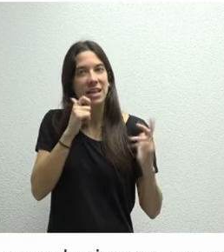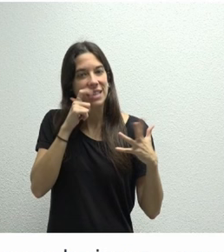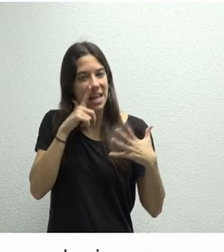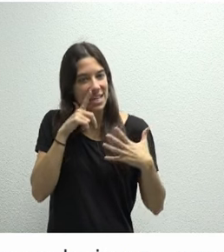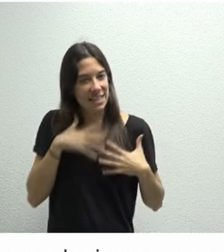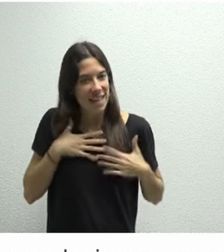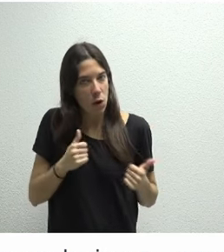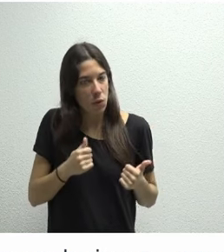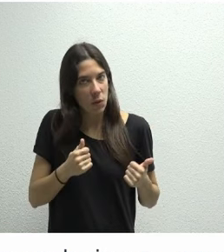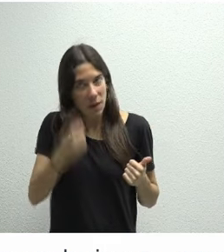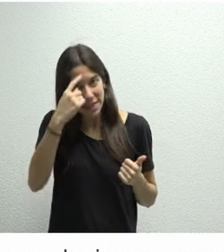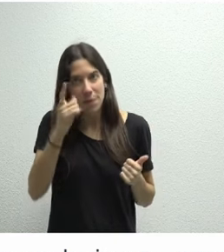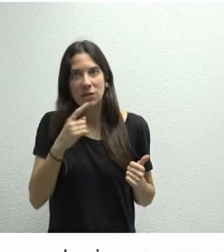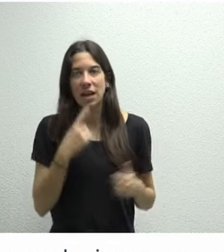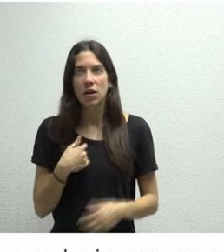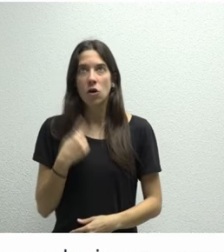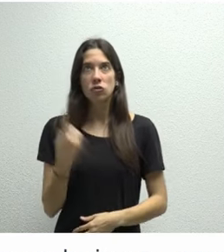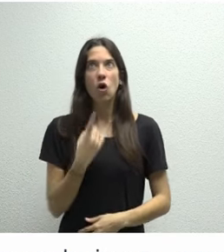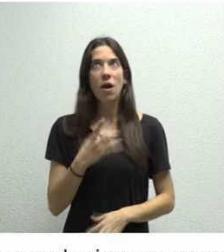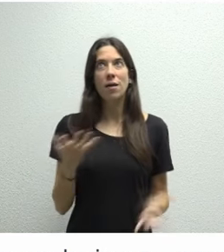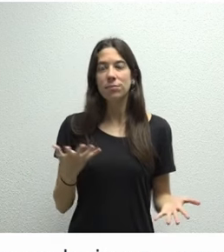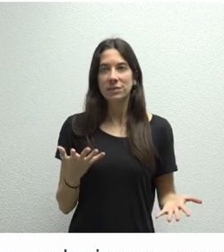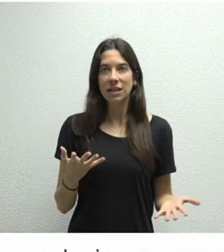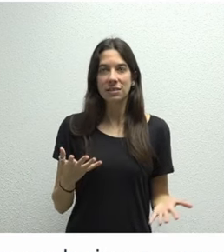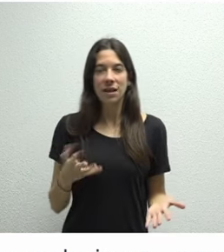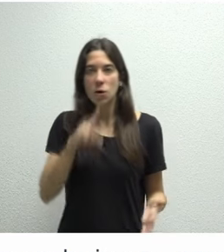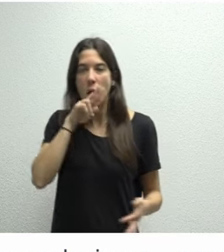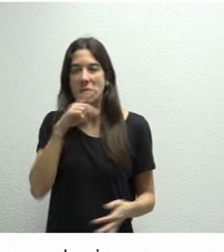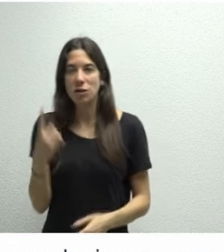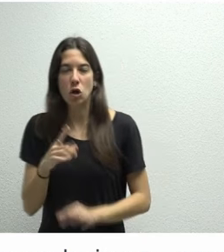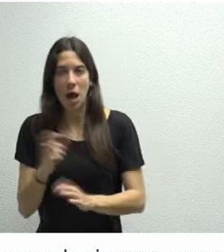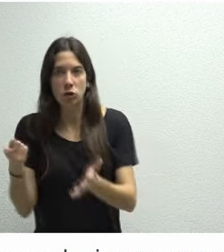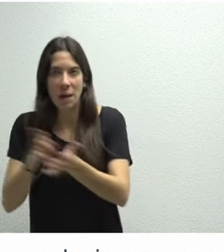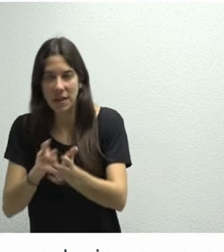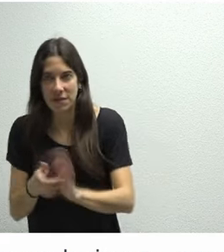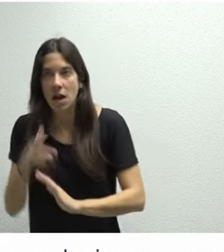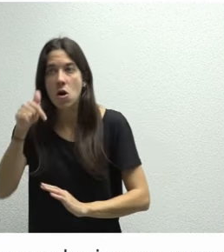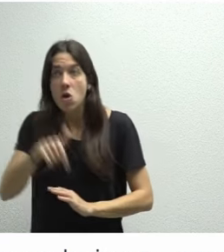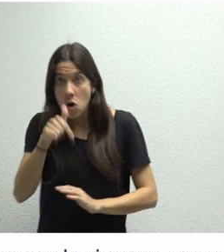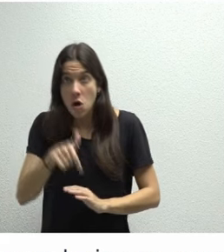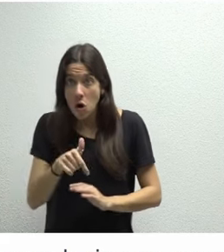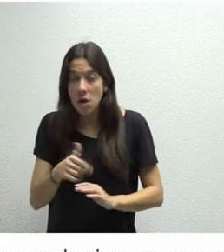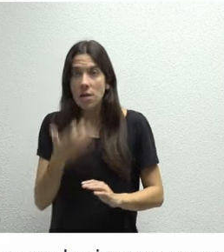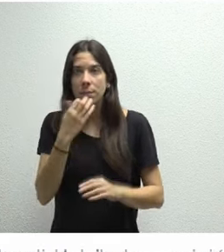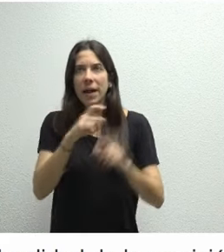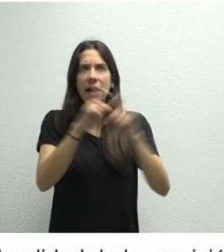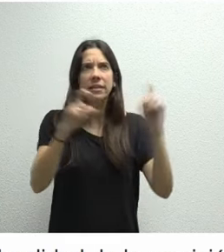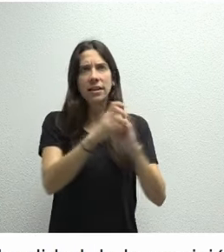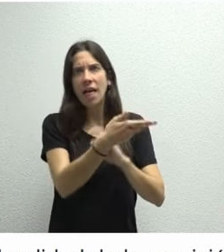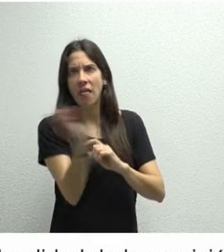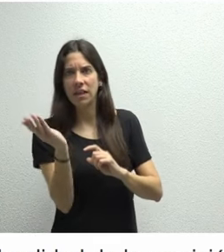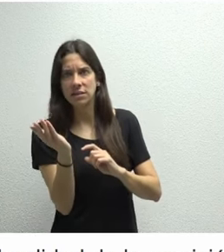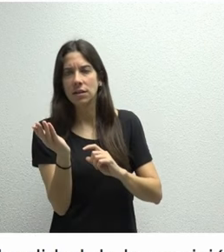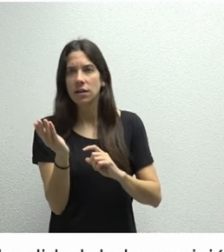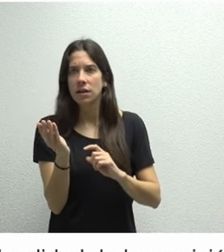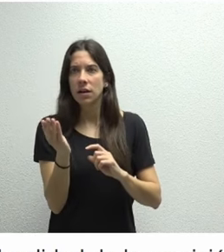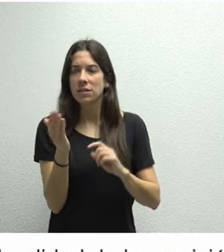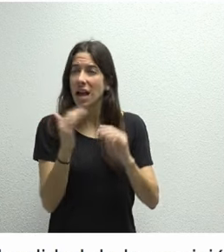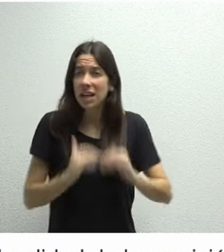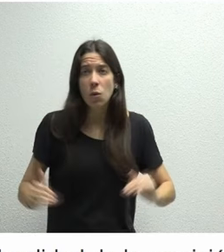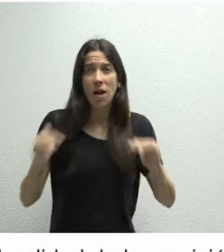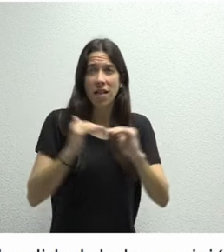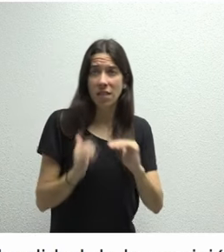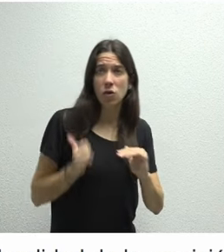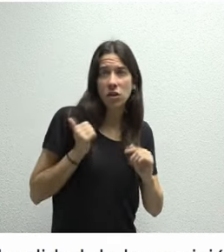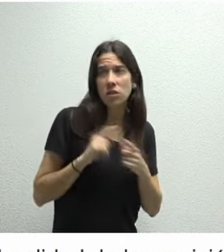otro soliloquio o entra en igualdad de condiciones el resto de las entidades y además se enriquece con